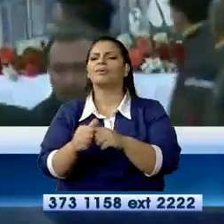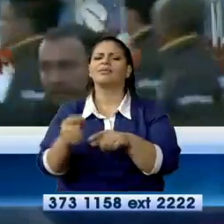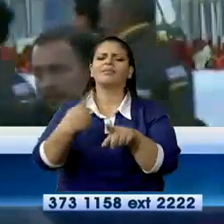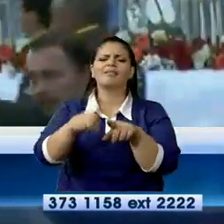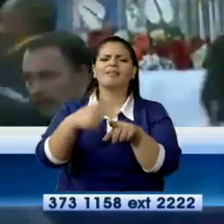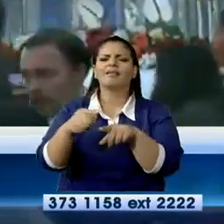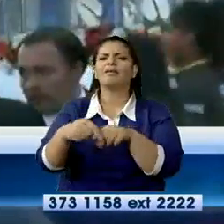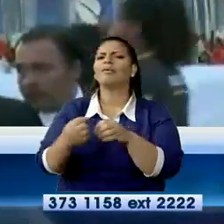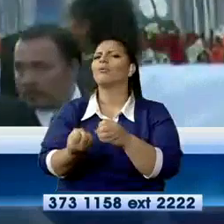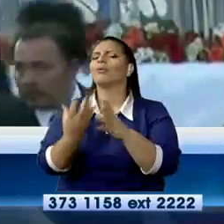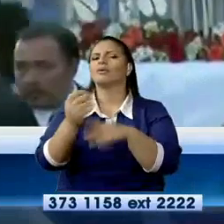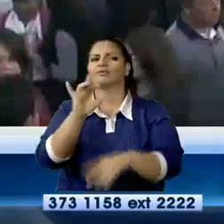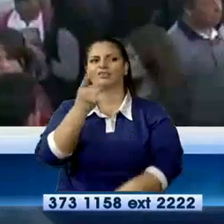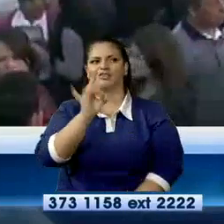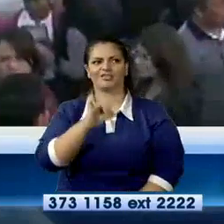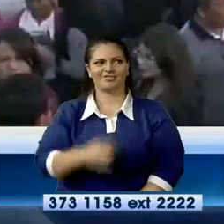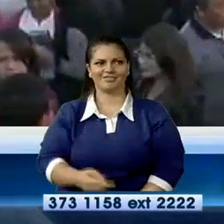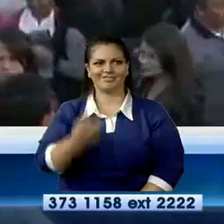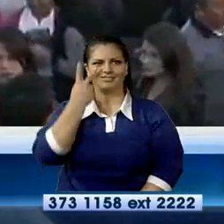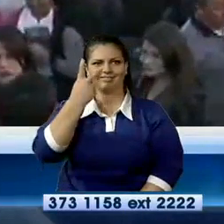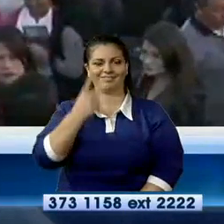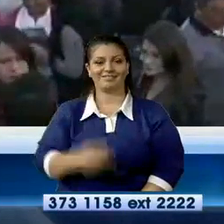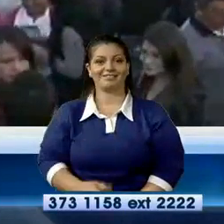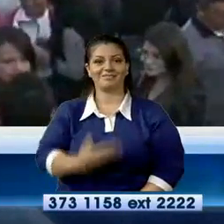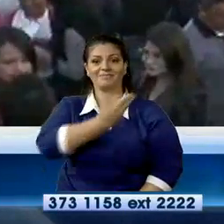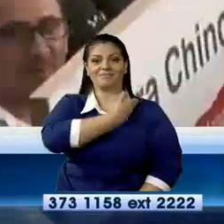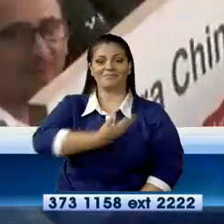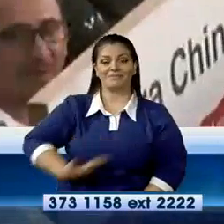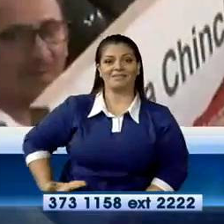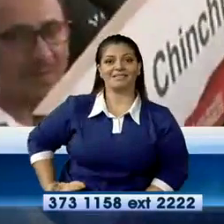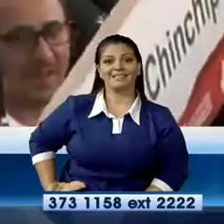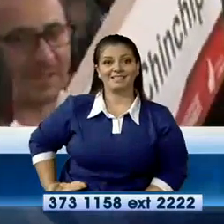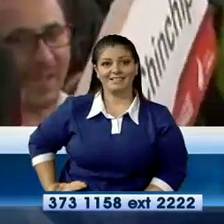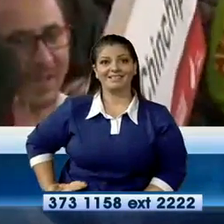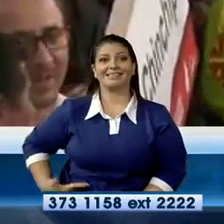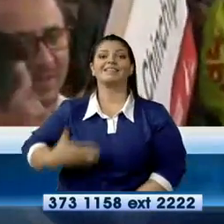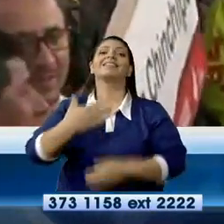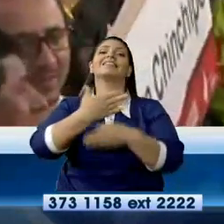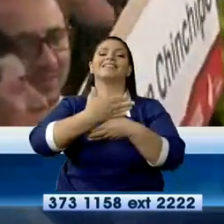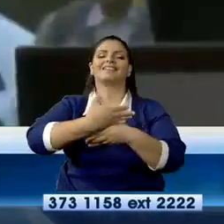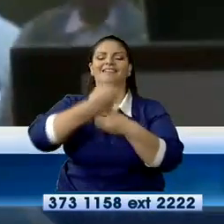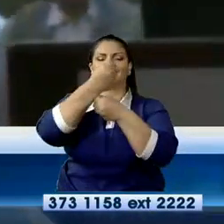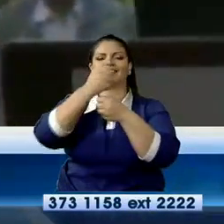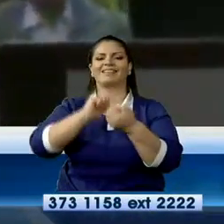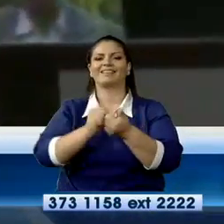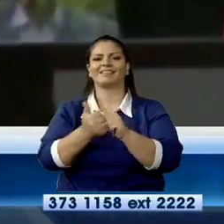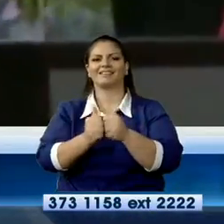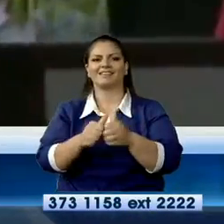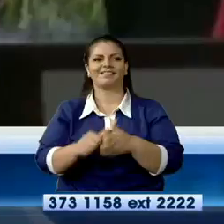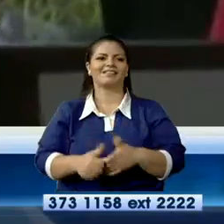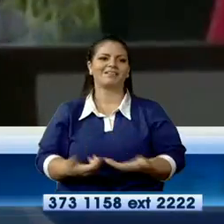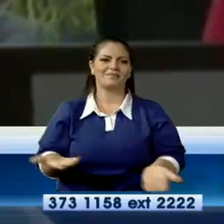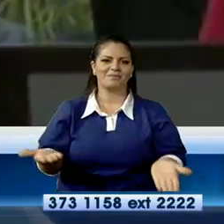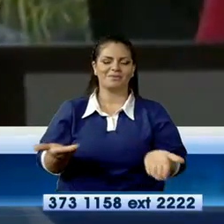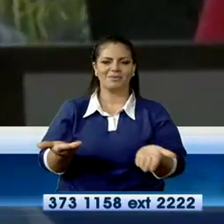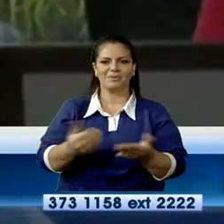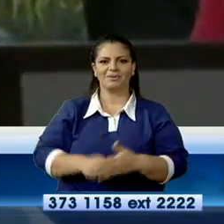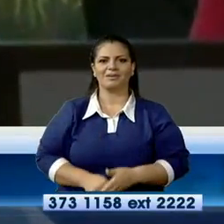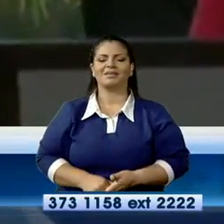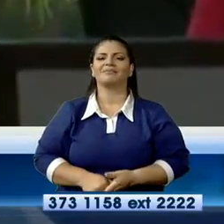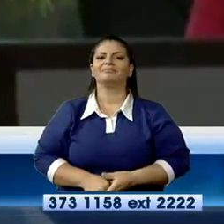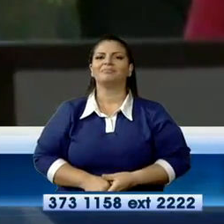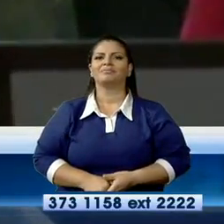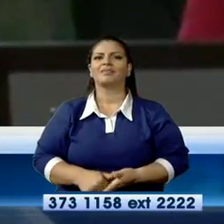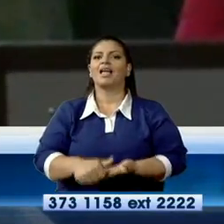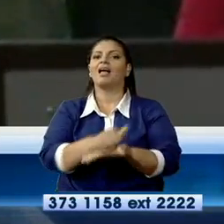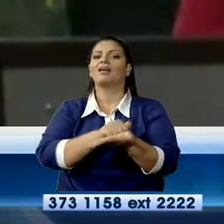La presidenta de la Federación Deportiva de la SUAY dio la bienvenida a los deportistas y autoridades nacionales. Nos llena de satisfacción la participación de